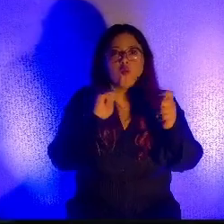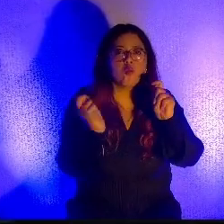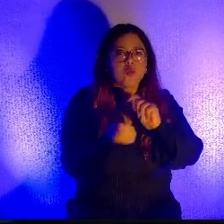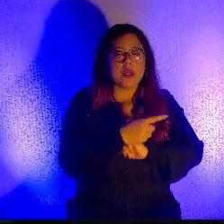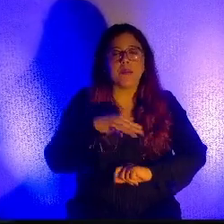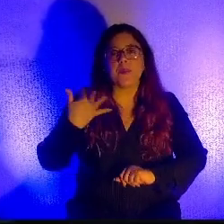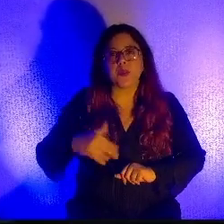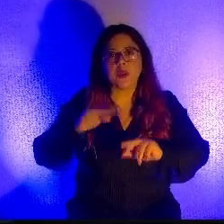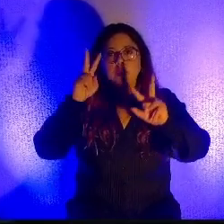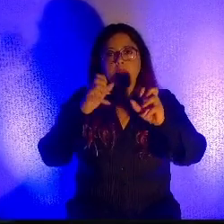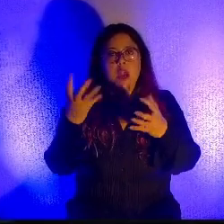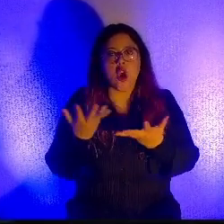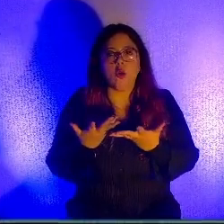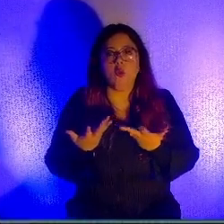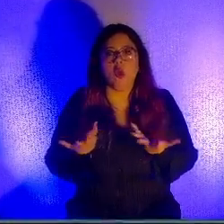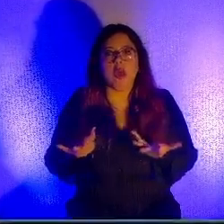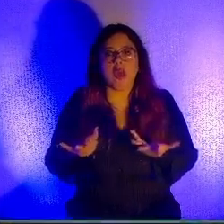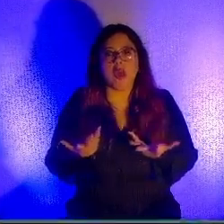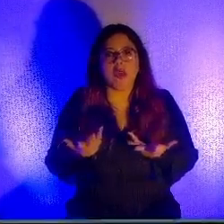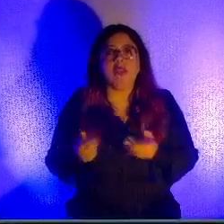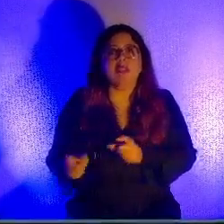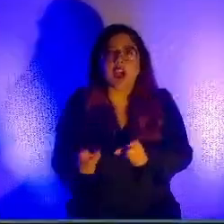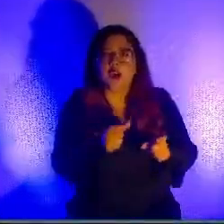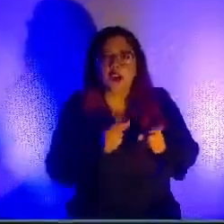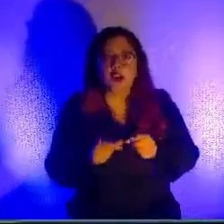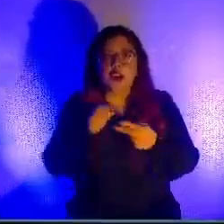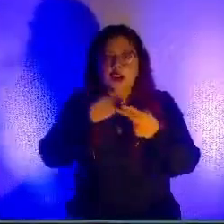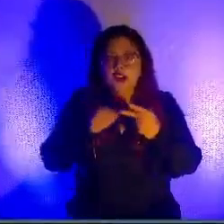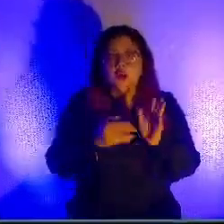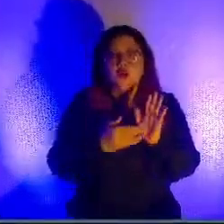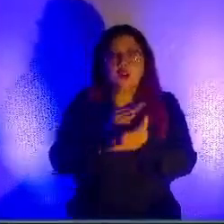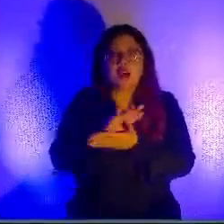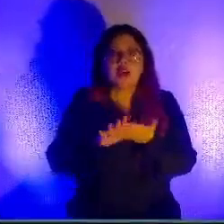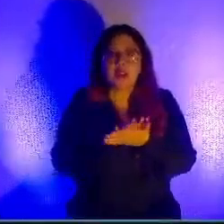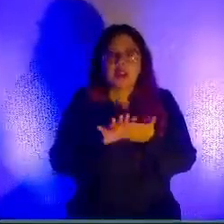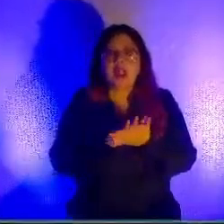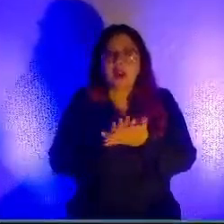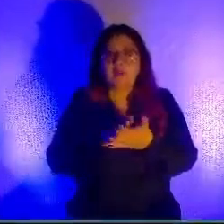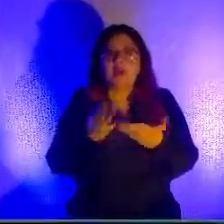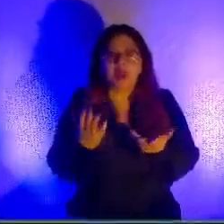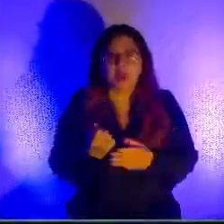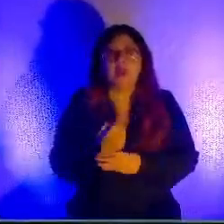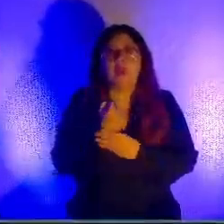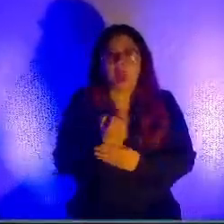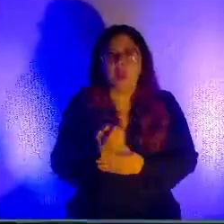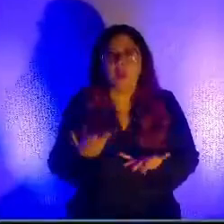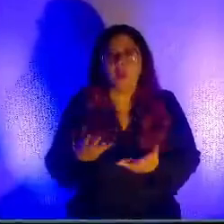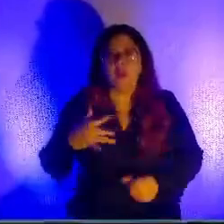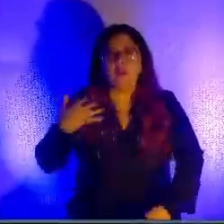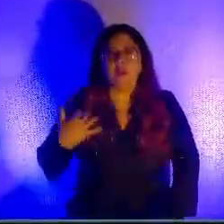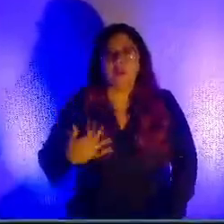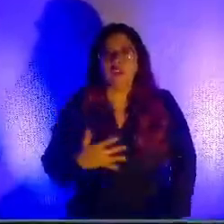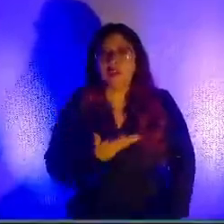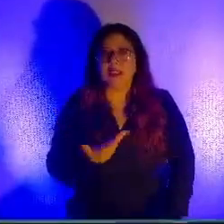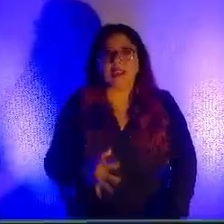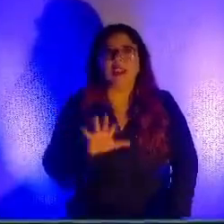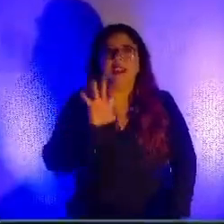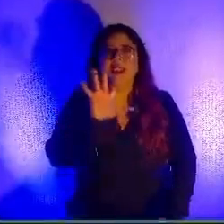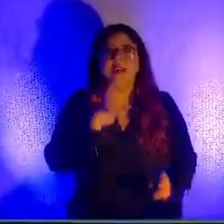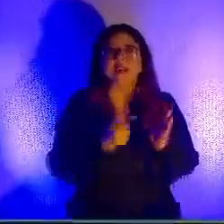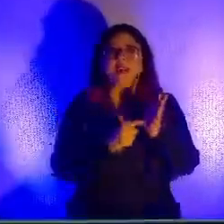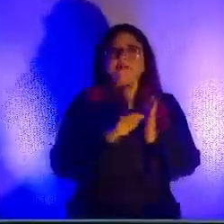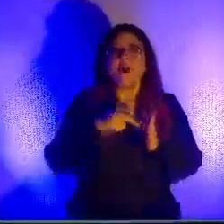brutal en la forma como se maneja hoy el ag business entonces son dos ejemplos más disruptivos no y qué es importante hay cinco